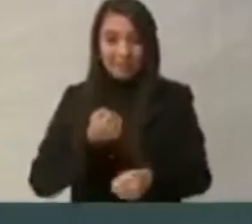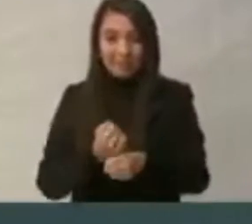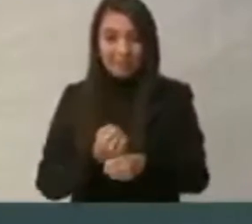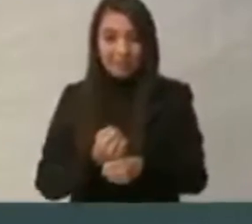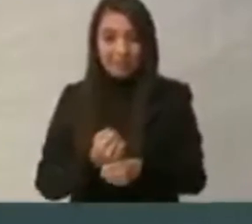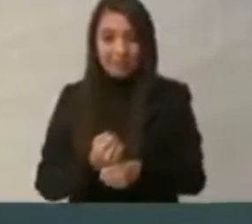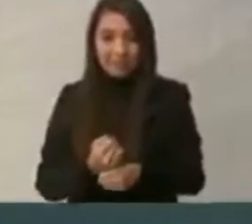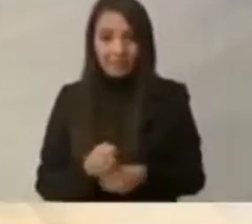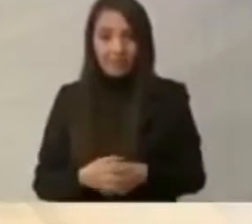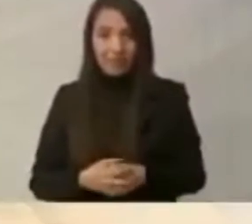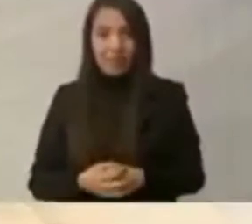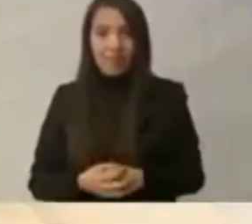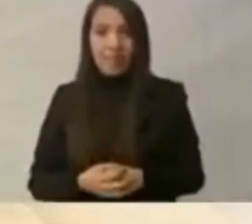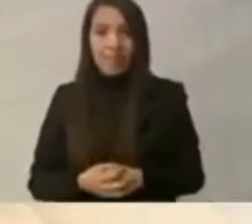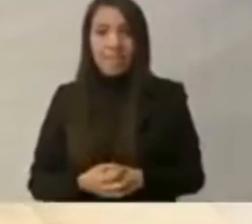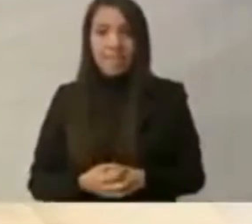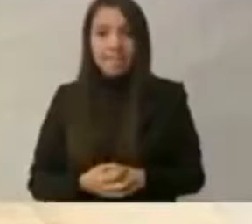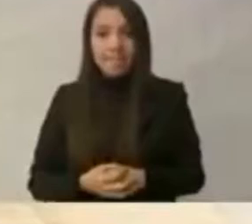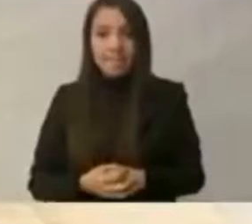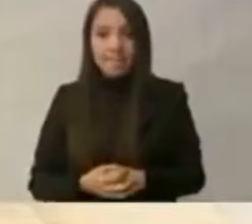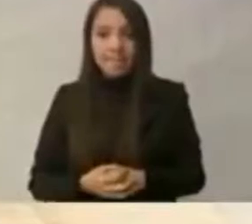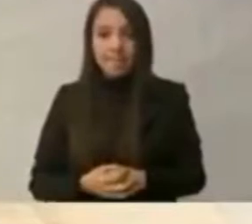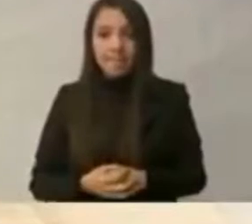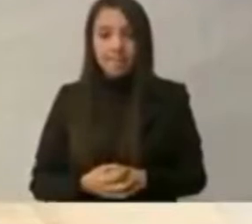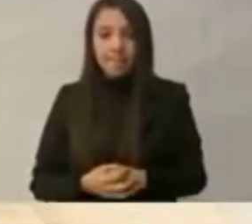vamos a tener